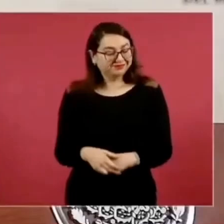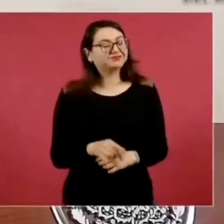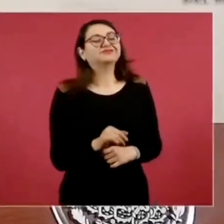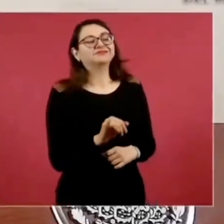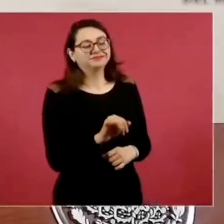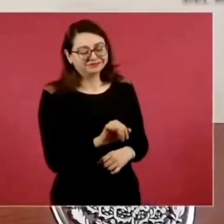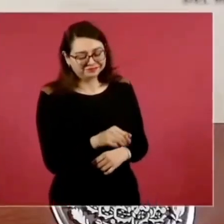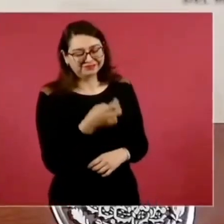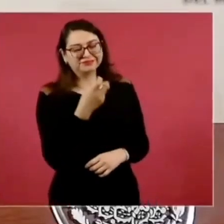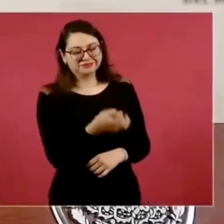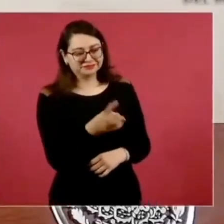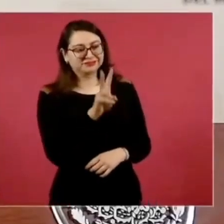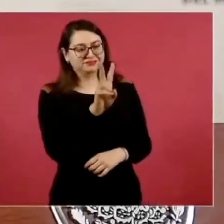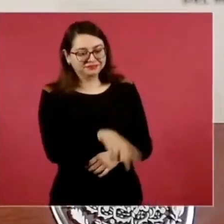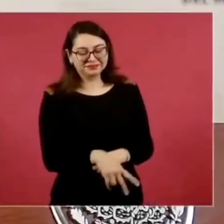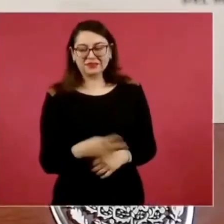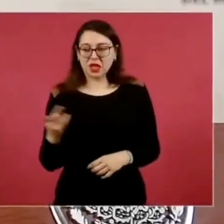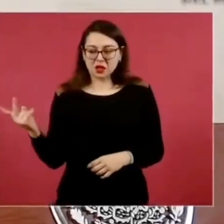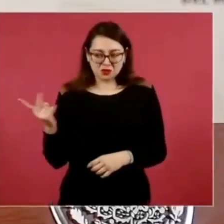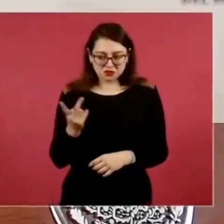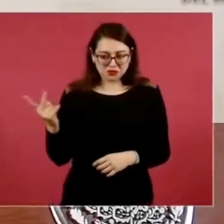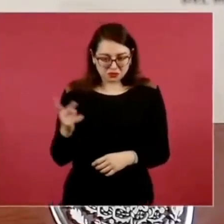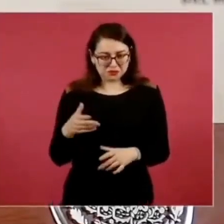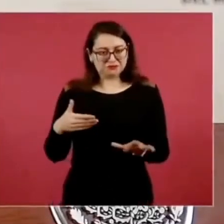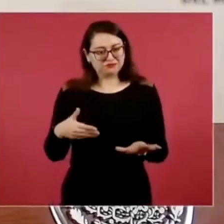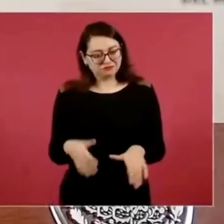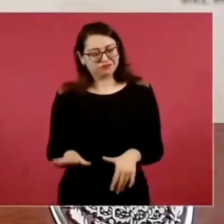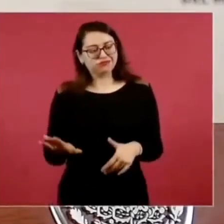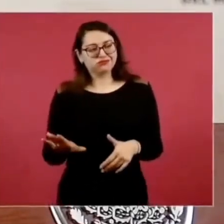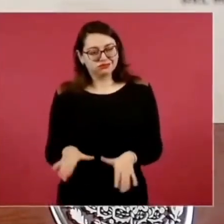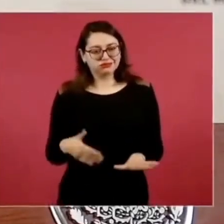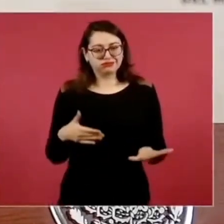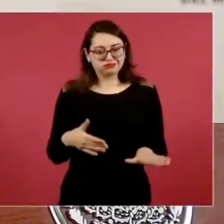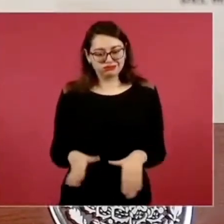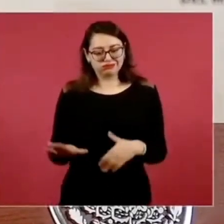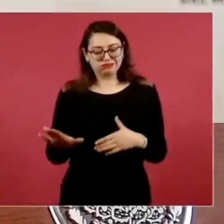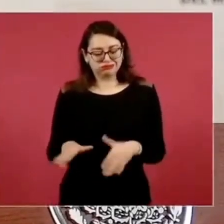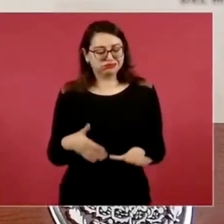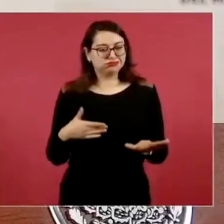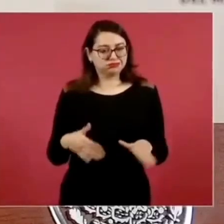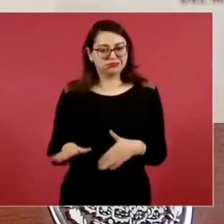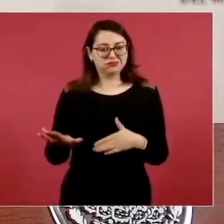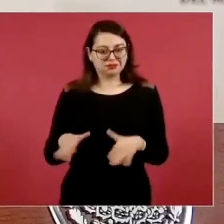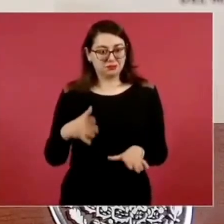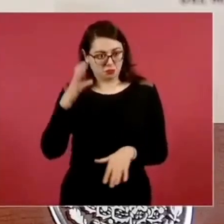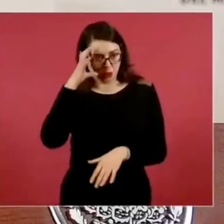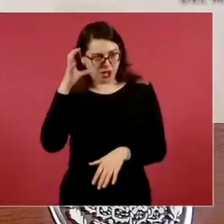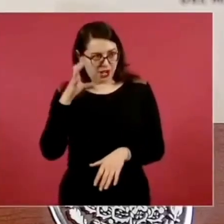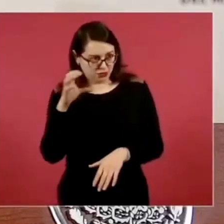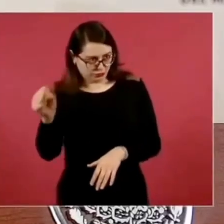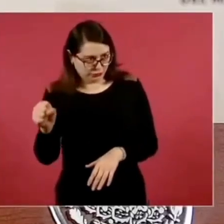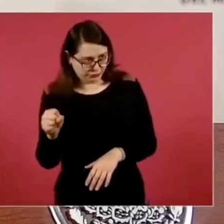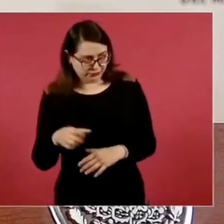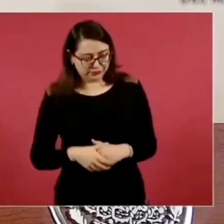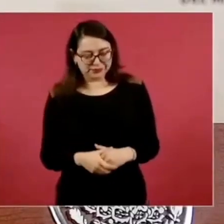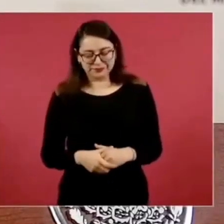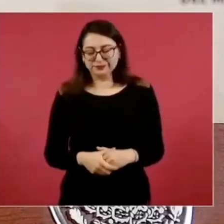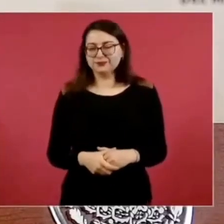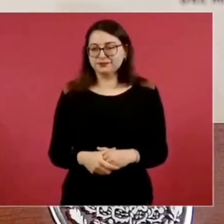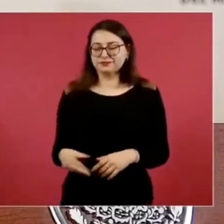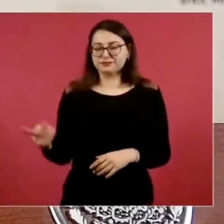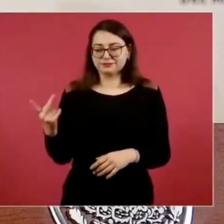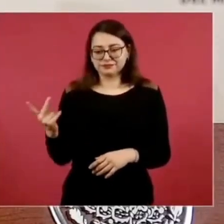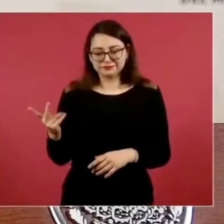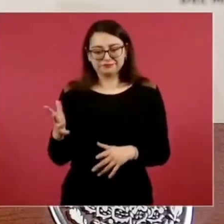expropiación caminan en aquellas noches. Cuernavaca, Sí. Morelos, se van a